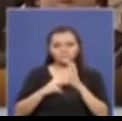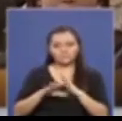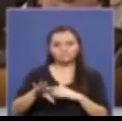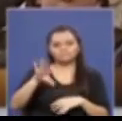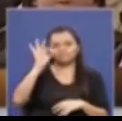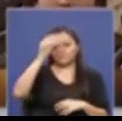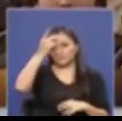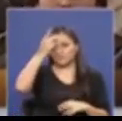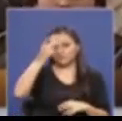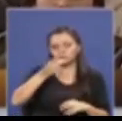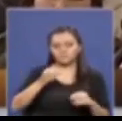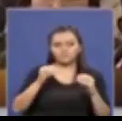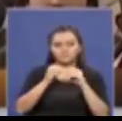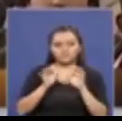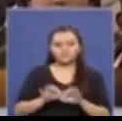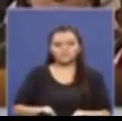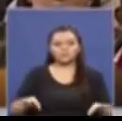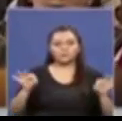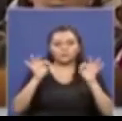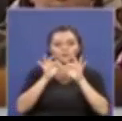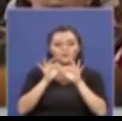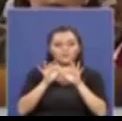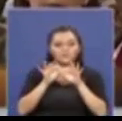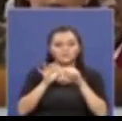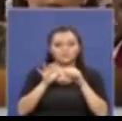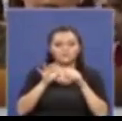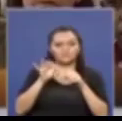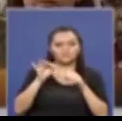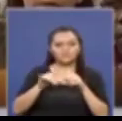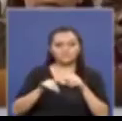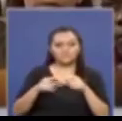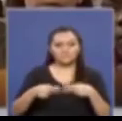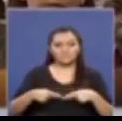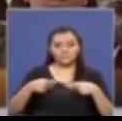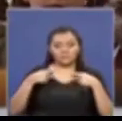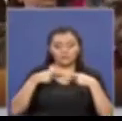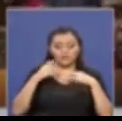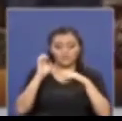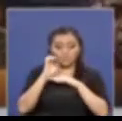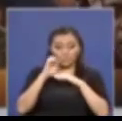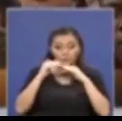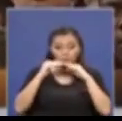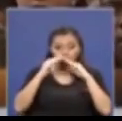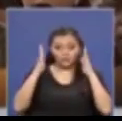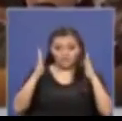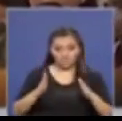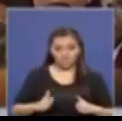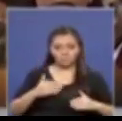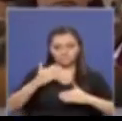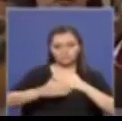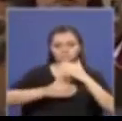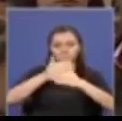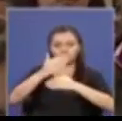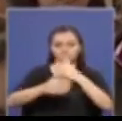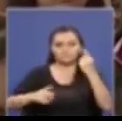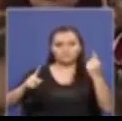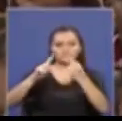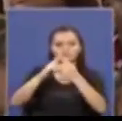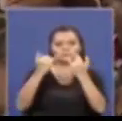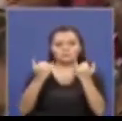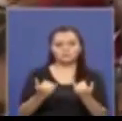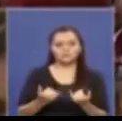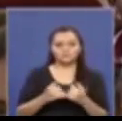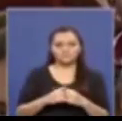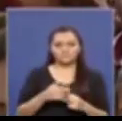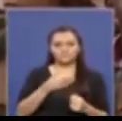tomando decisiones importantes para que el nivel de vida de los ecuatorianos siga avanzando como ha estado avanzando